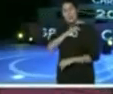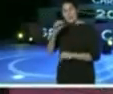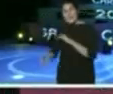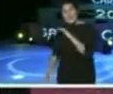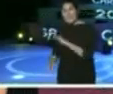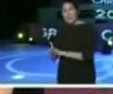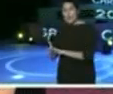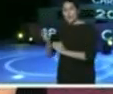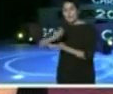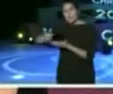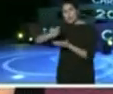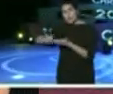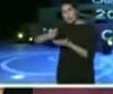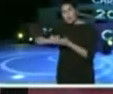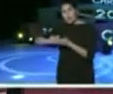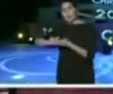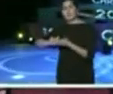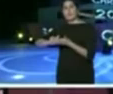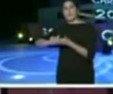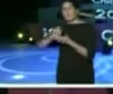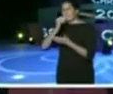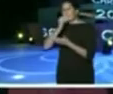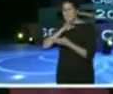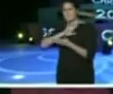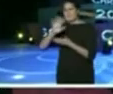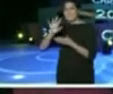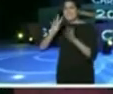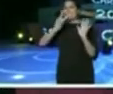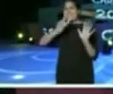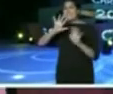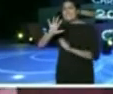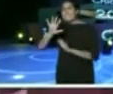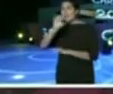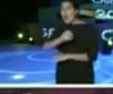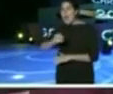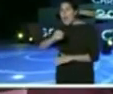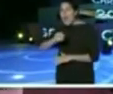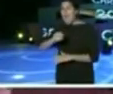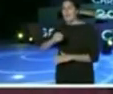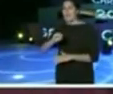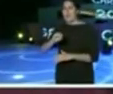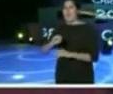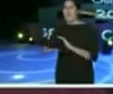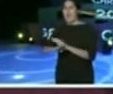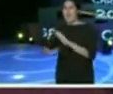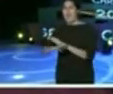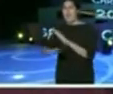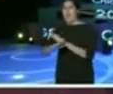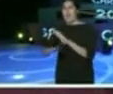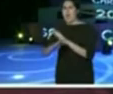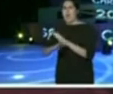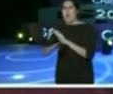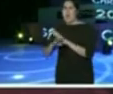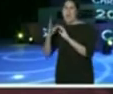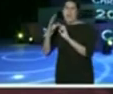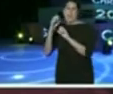el escritor del fantástico libro 75 años dando la murga, entre otros, porque además se